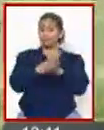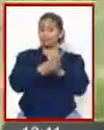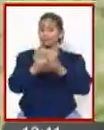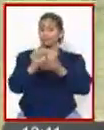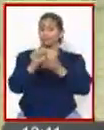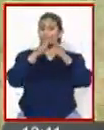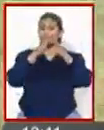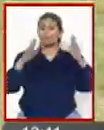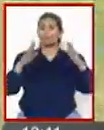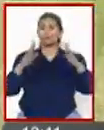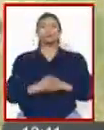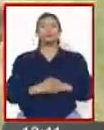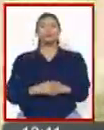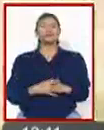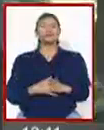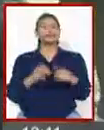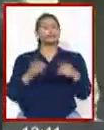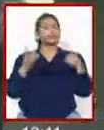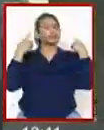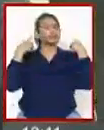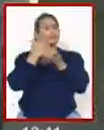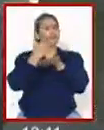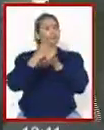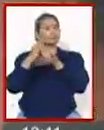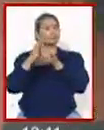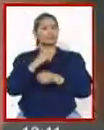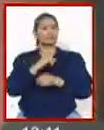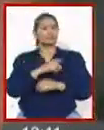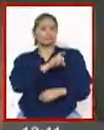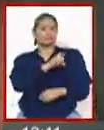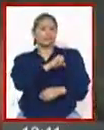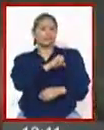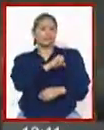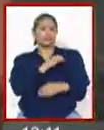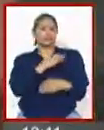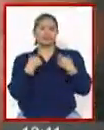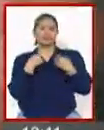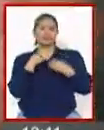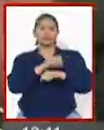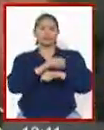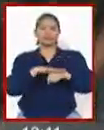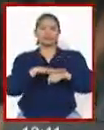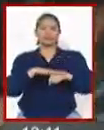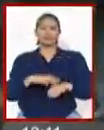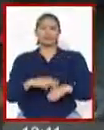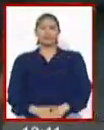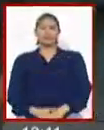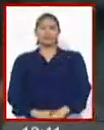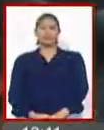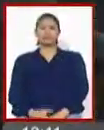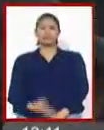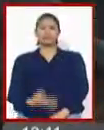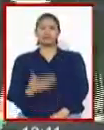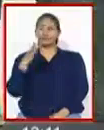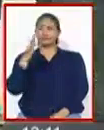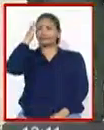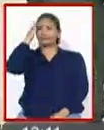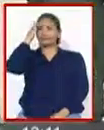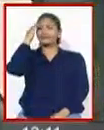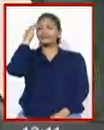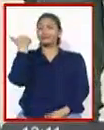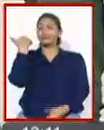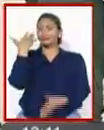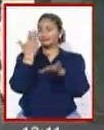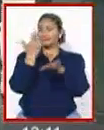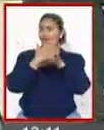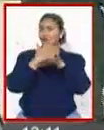de sus viviendas. En el intento de desalojarlos, un coronel resultó herido. Aparentemente ya tenían conocimiento del desapoderamiento